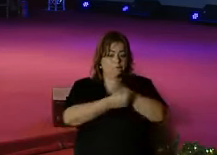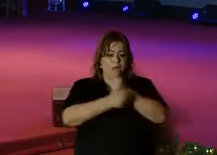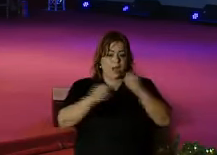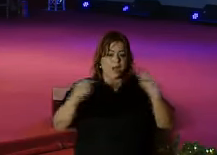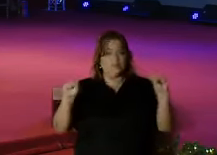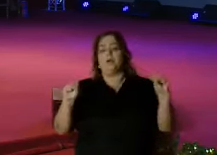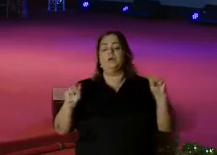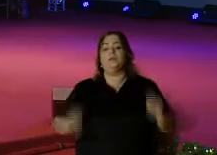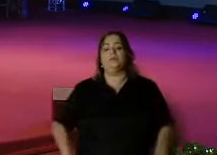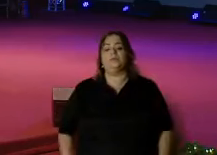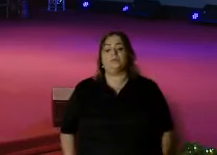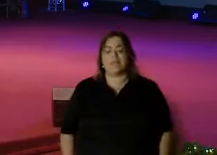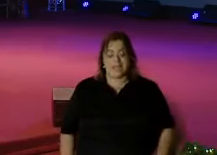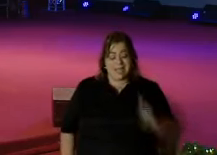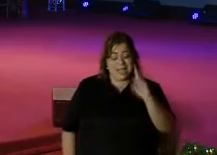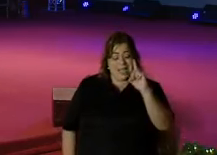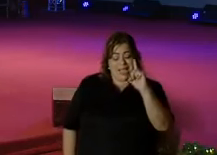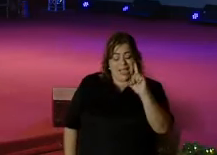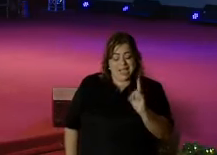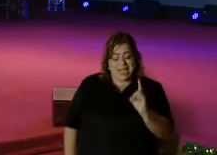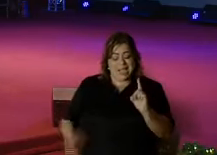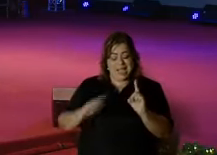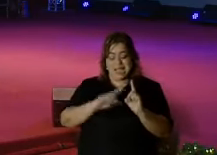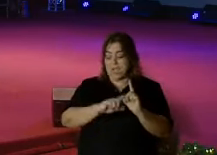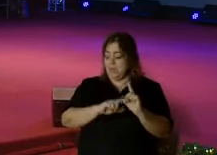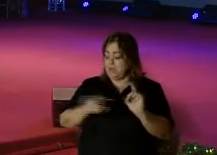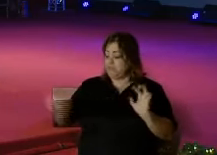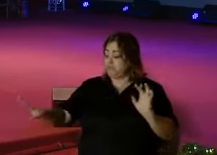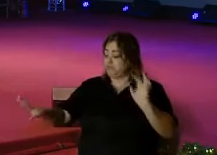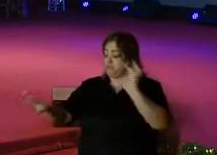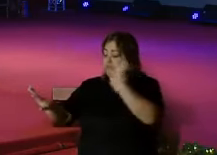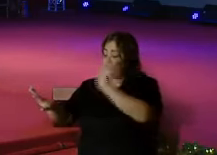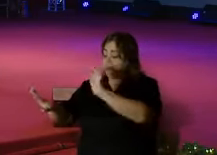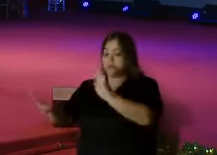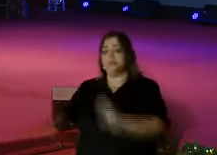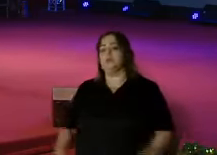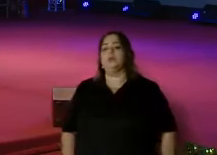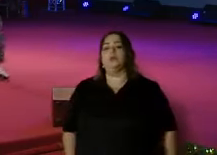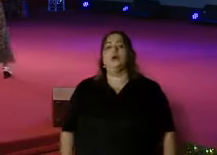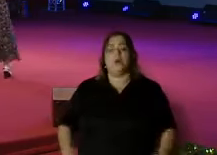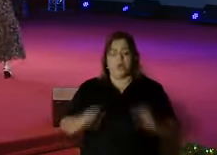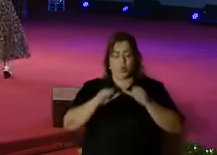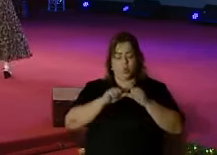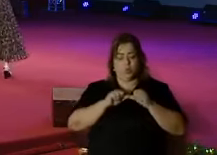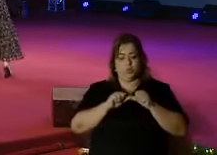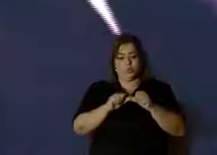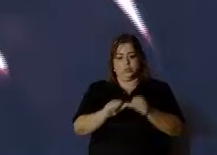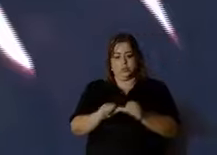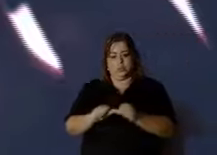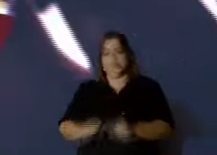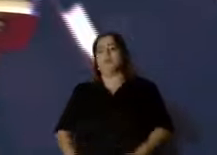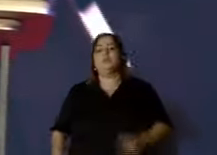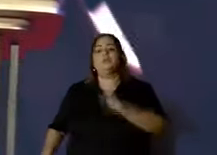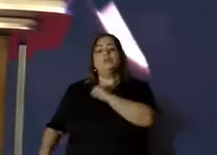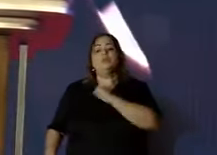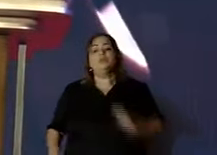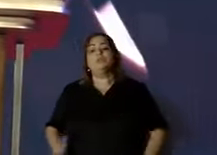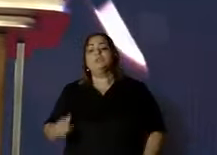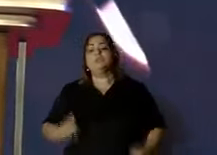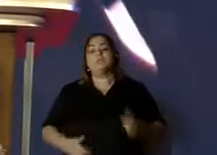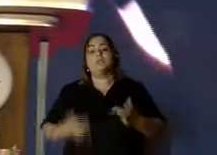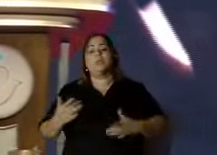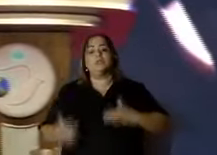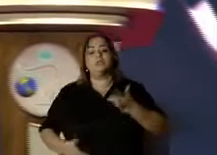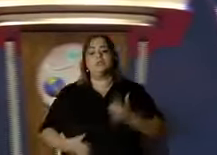hizo. Ella arrebató un milagro cuando el Señor iba por otro. Vamos a continuar. Oh Señor, yo siento tu presencia. Yo